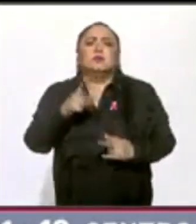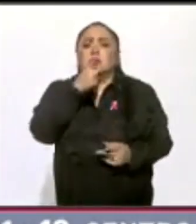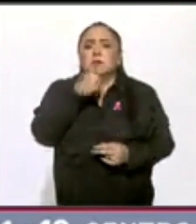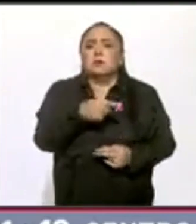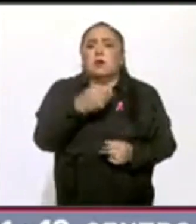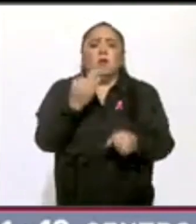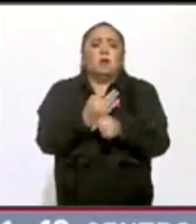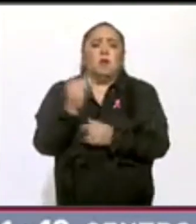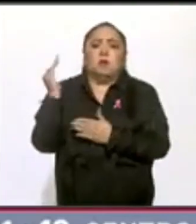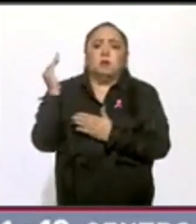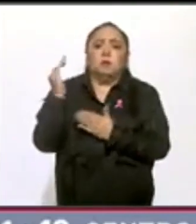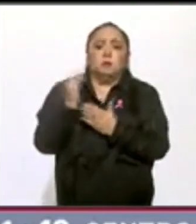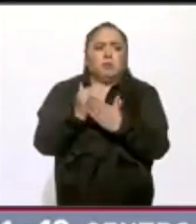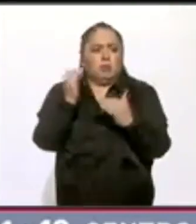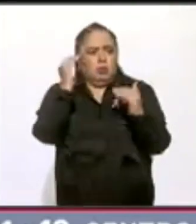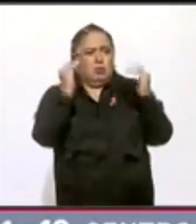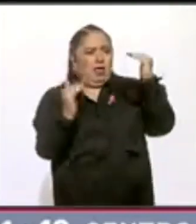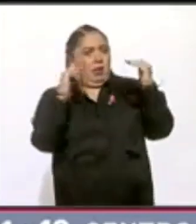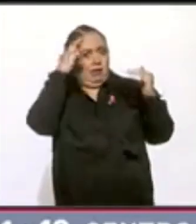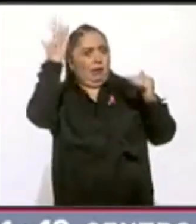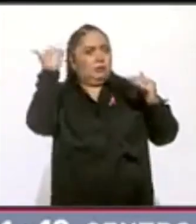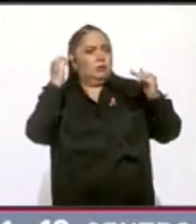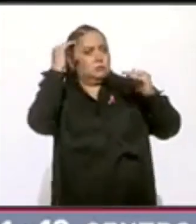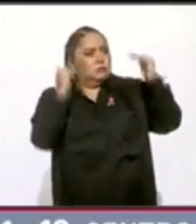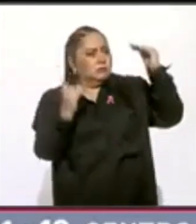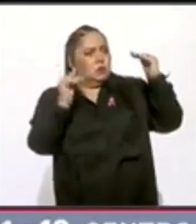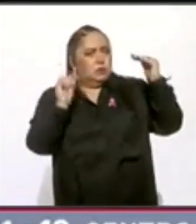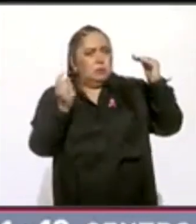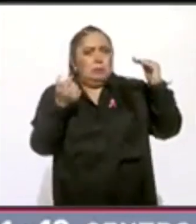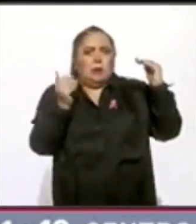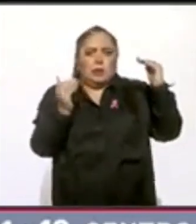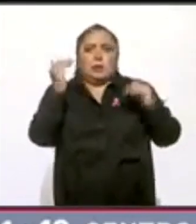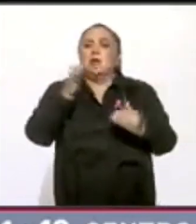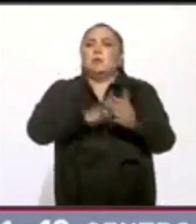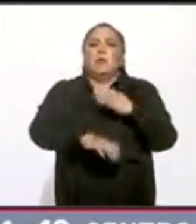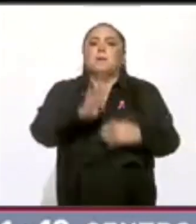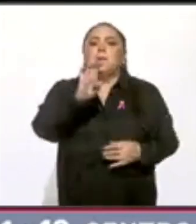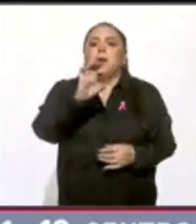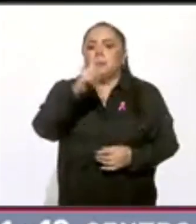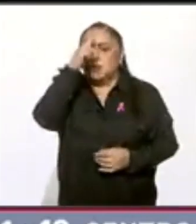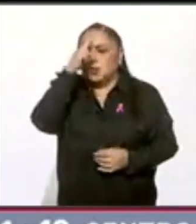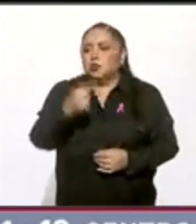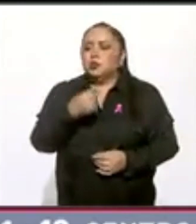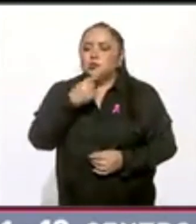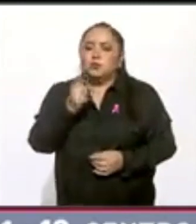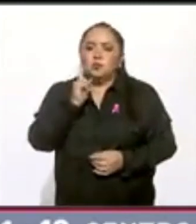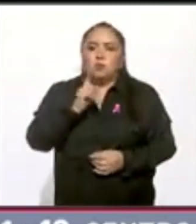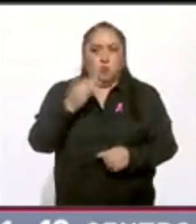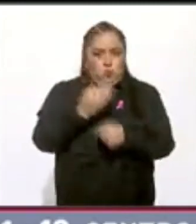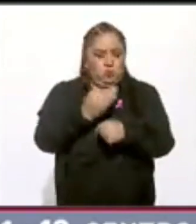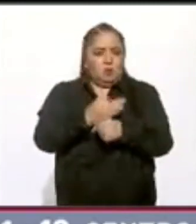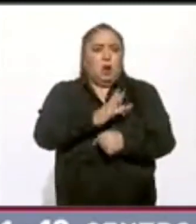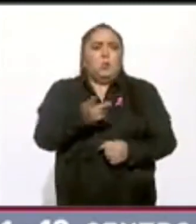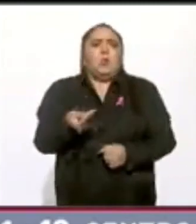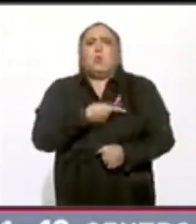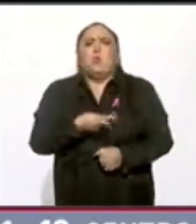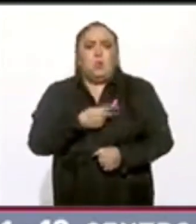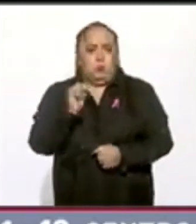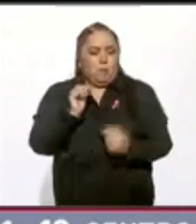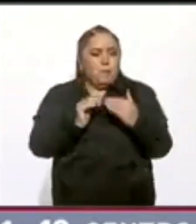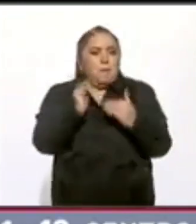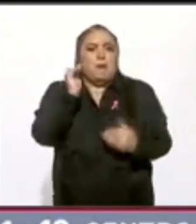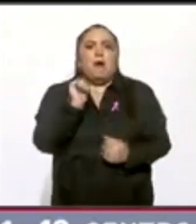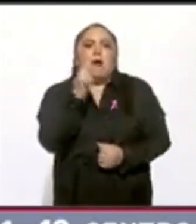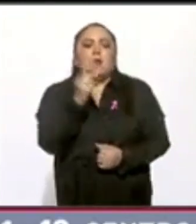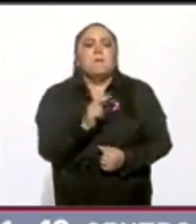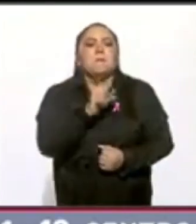han disminuido las desigualdades en la ciudad, y también la beca de niños y niñas que hemos dado ha disminuido la pobreza